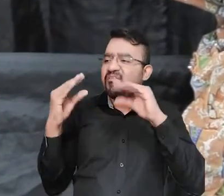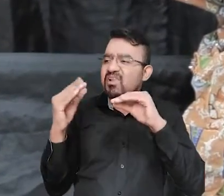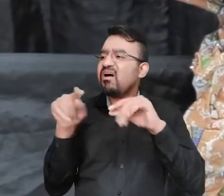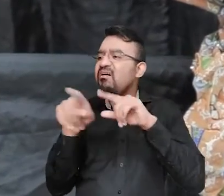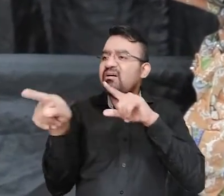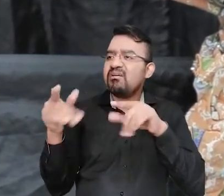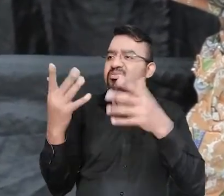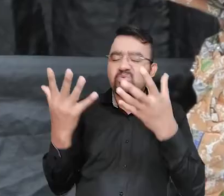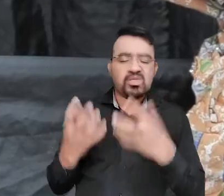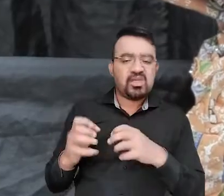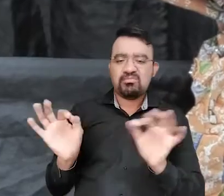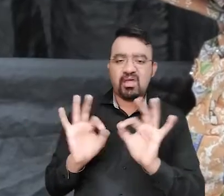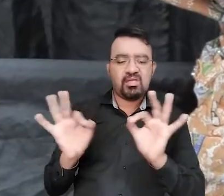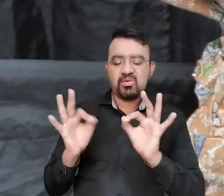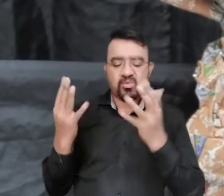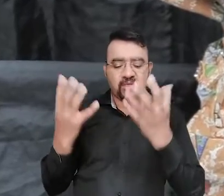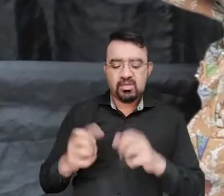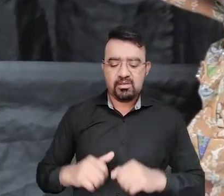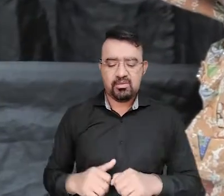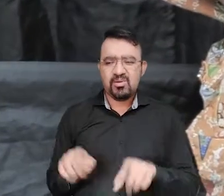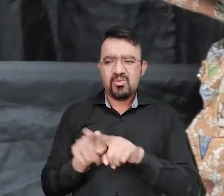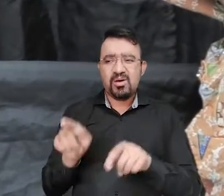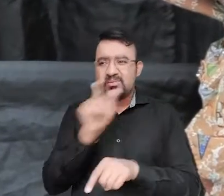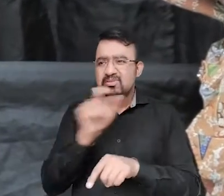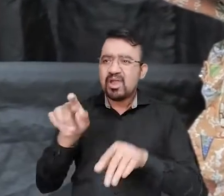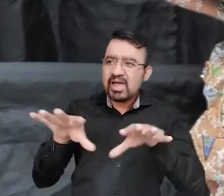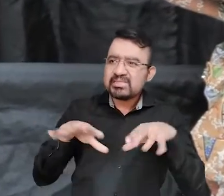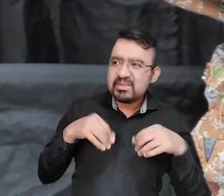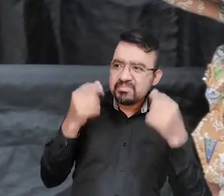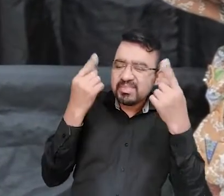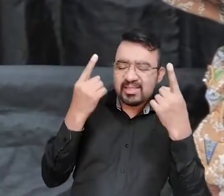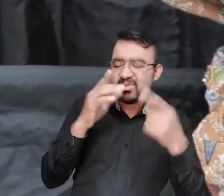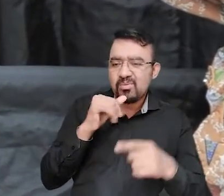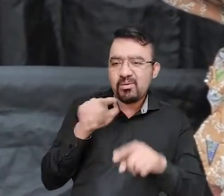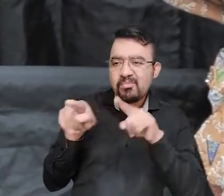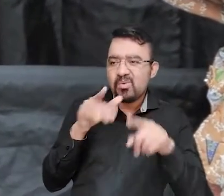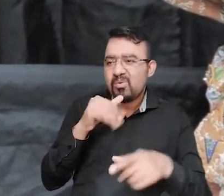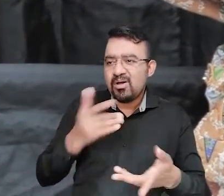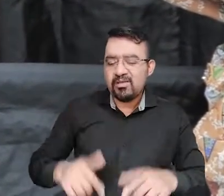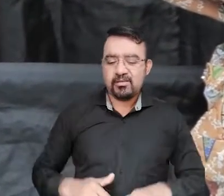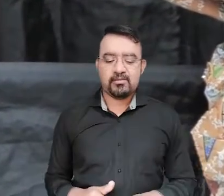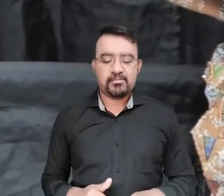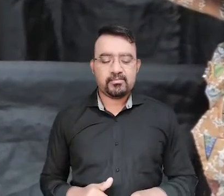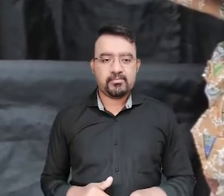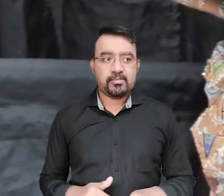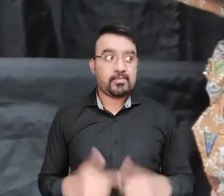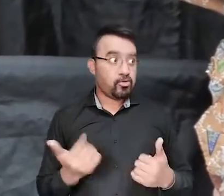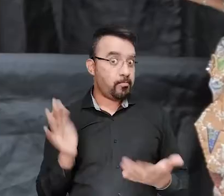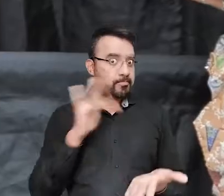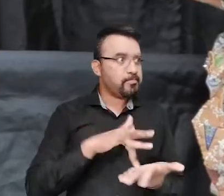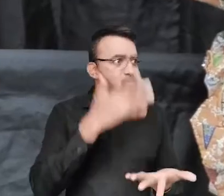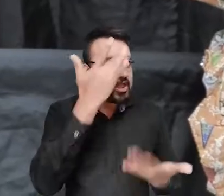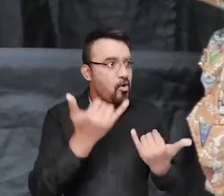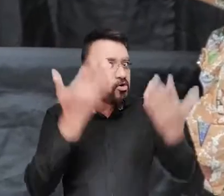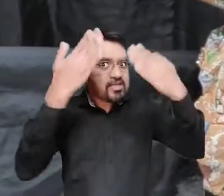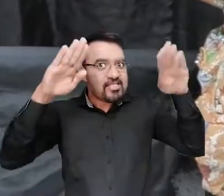hablar con nadie. Porque sé que nadie me entendería. Ay, es que vine hasta aquí porque hoy es